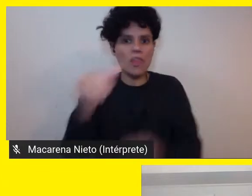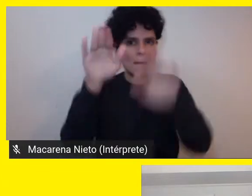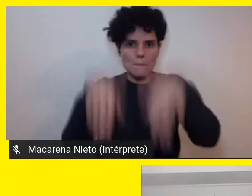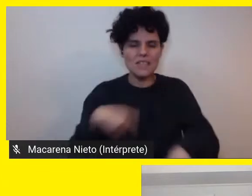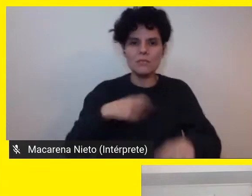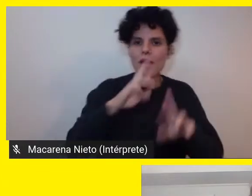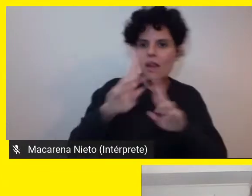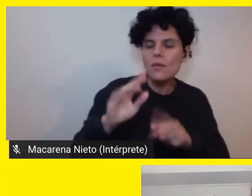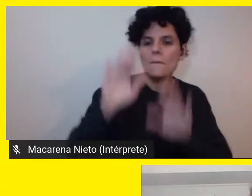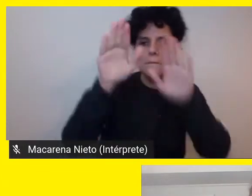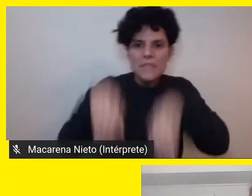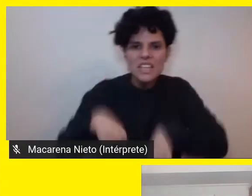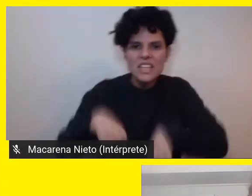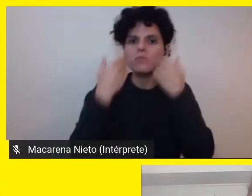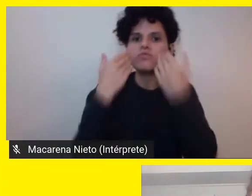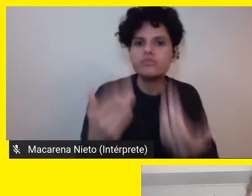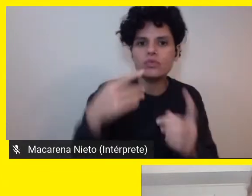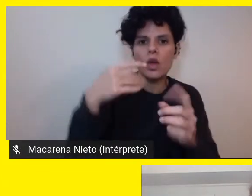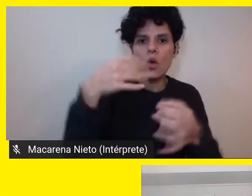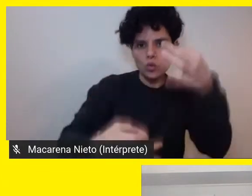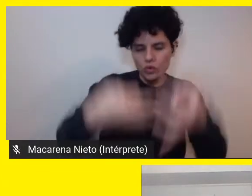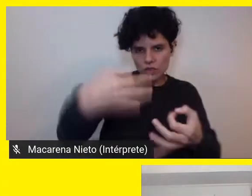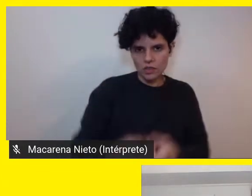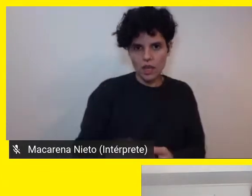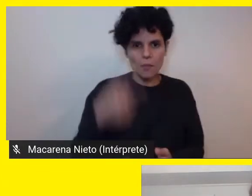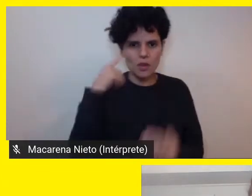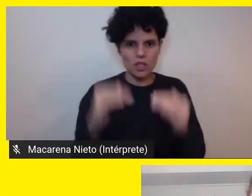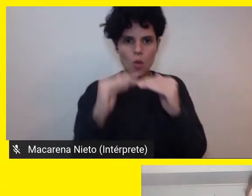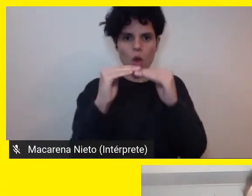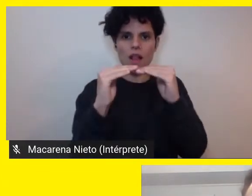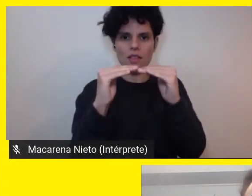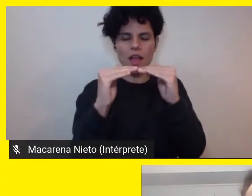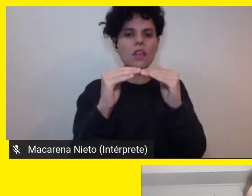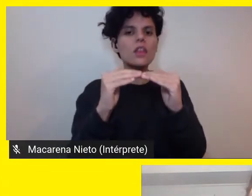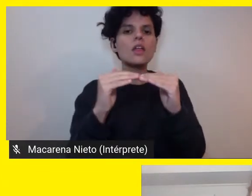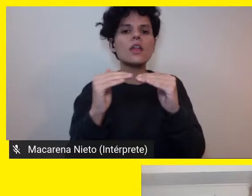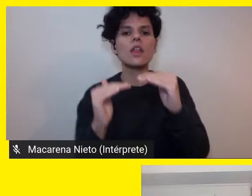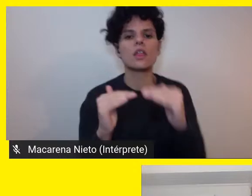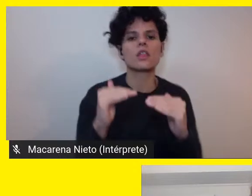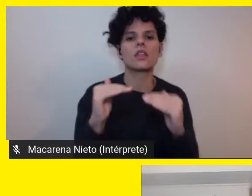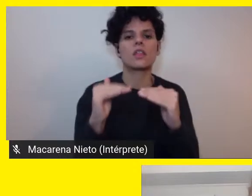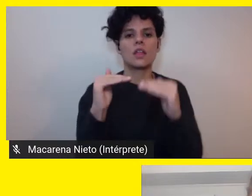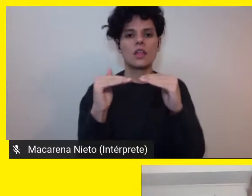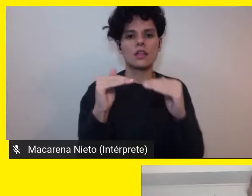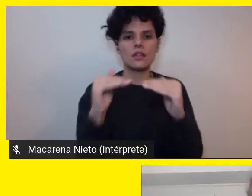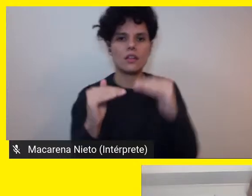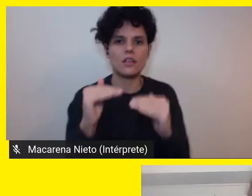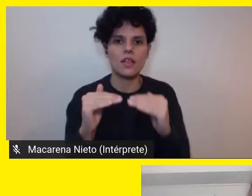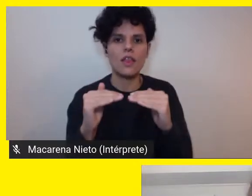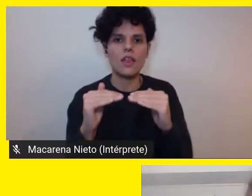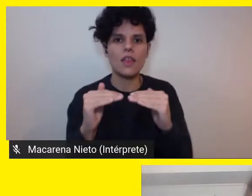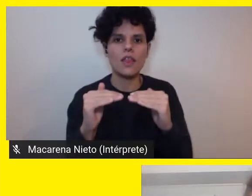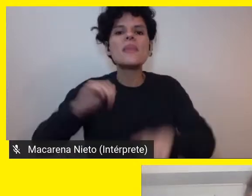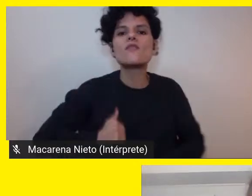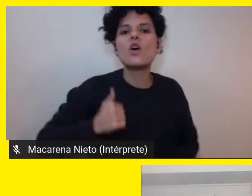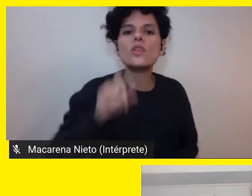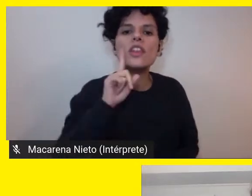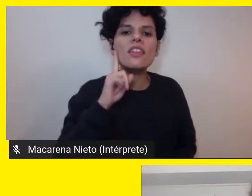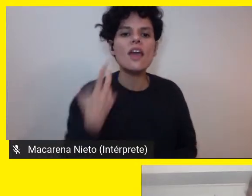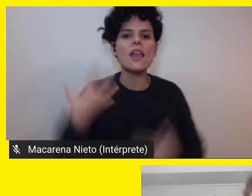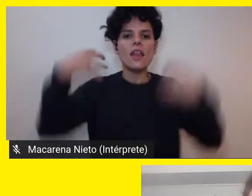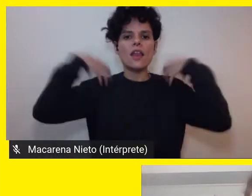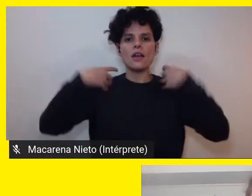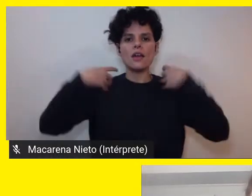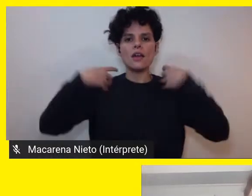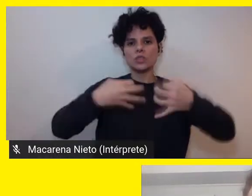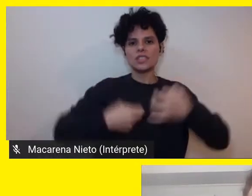que esta igualdad tiene una vara y esa vara tampoco es neutra. Está hecha a medida de quienes crean y administran el sistema de justicia. Y es lo